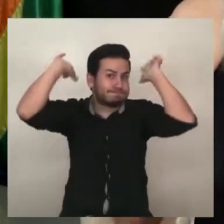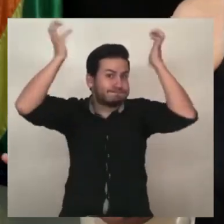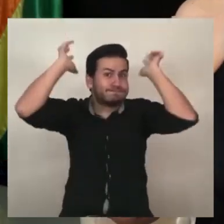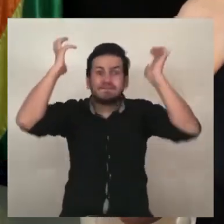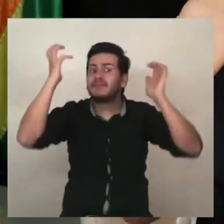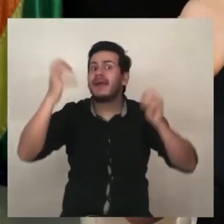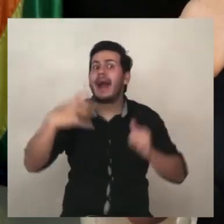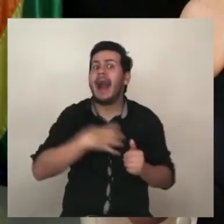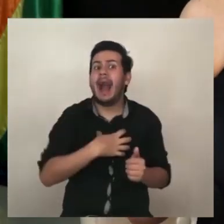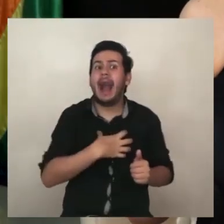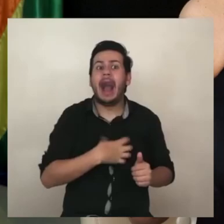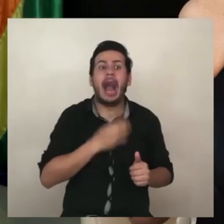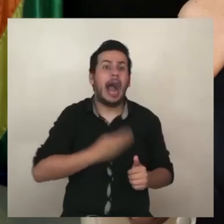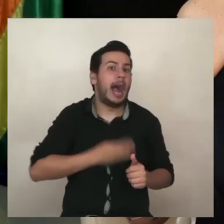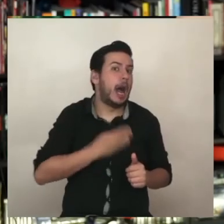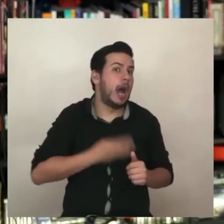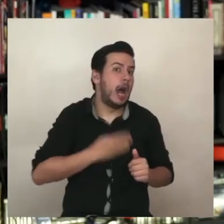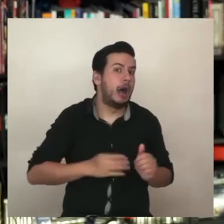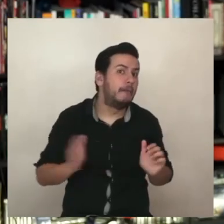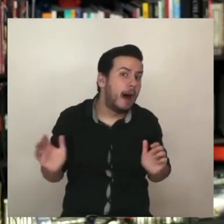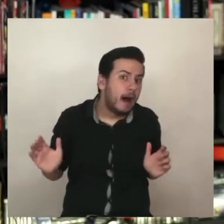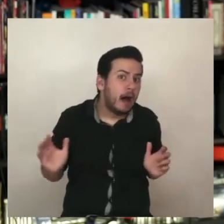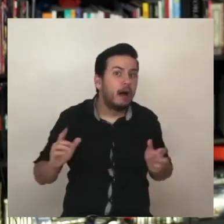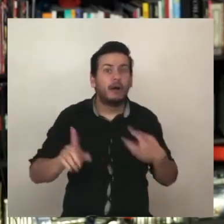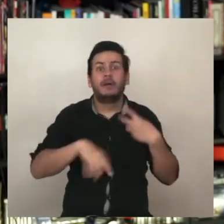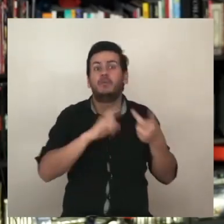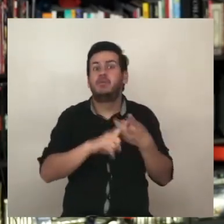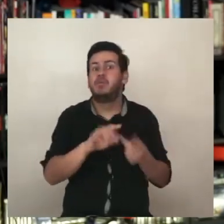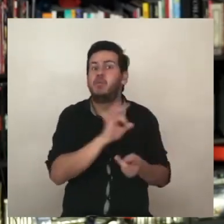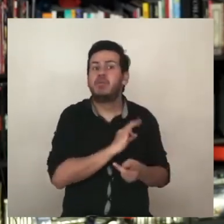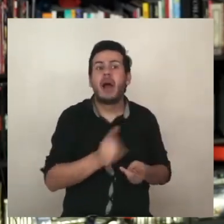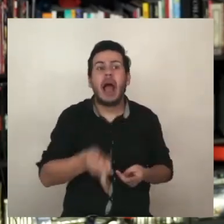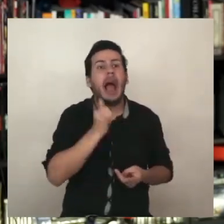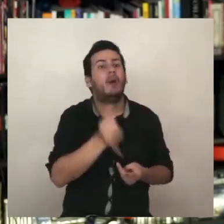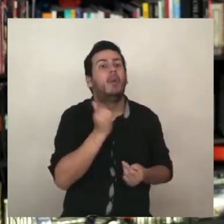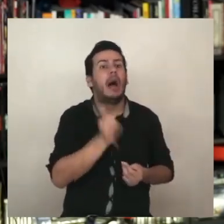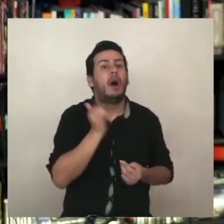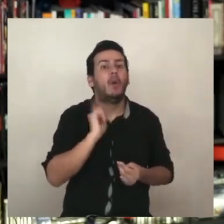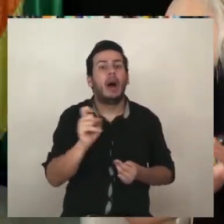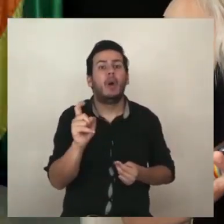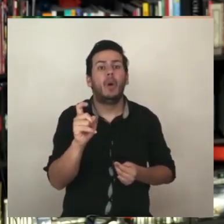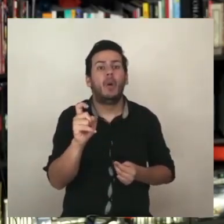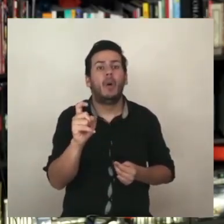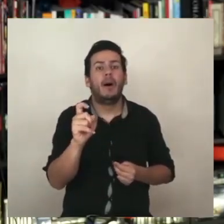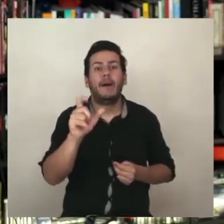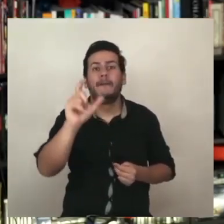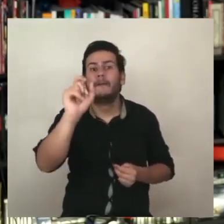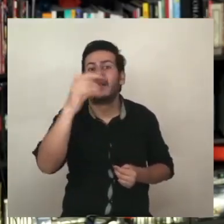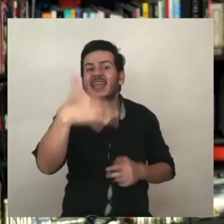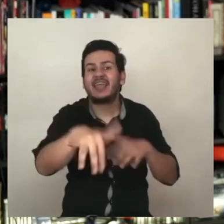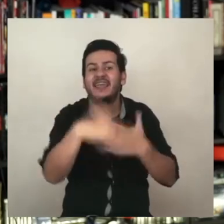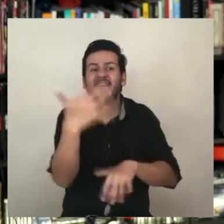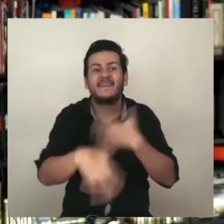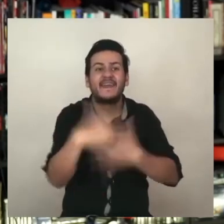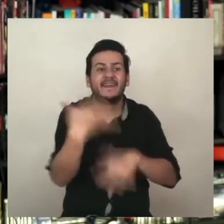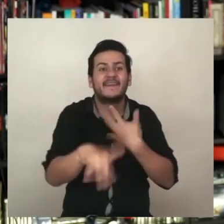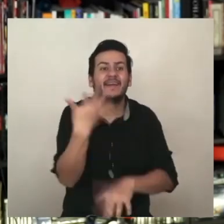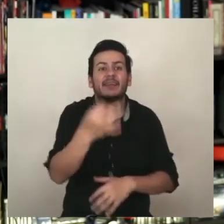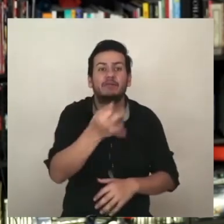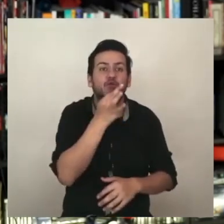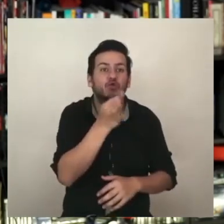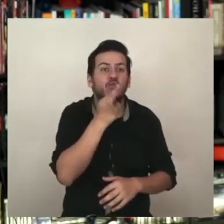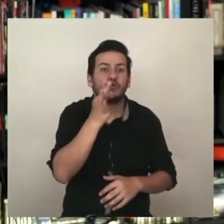absolutamente nada sanitario que pueda salir mal ahí. Número dos, puedes tomar agua cada 15 minutos. Que de paso, ¿no creen que es hora de felicitar al gobierno